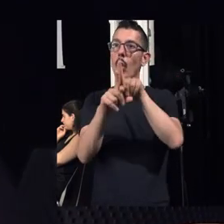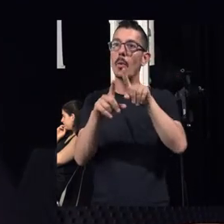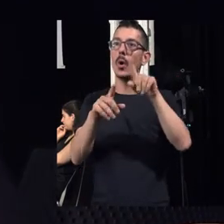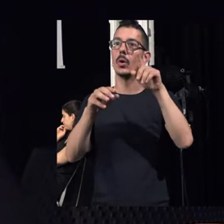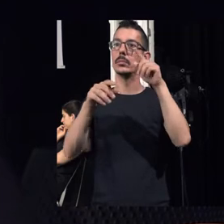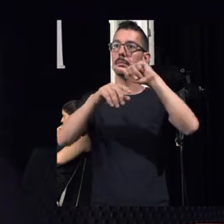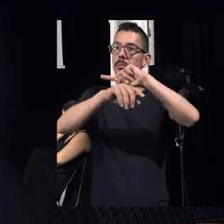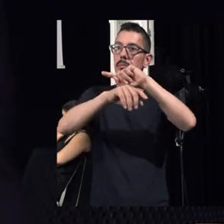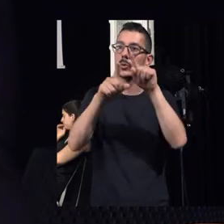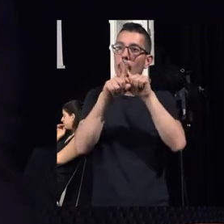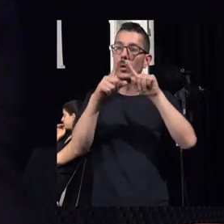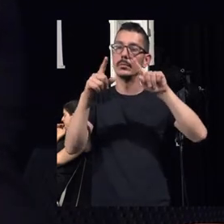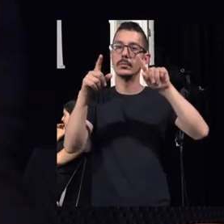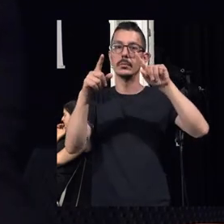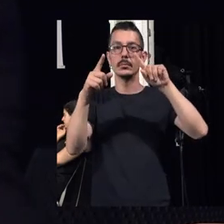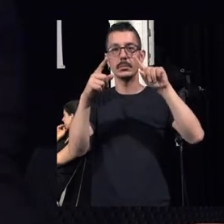Entonces,